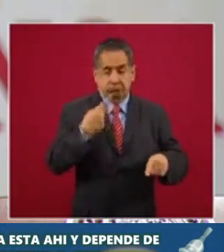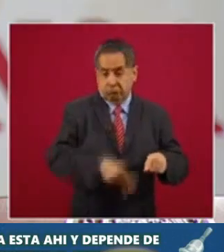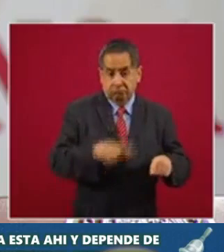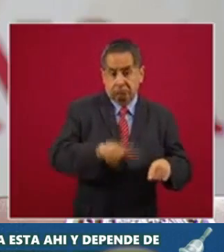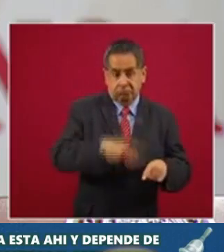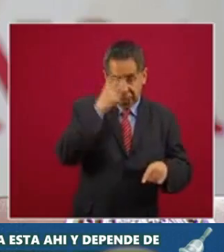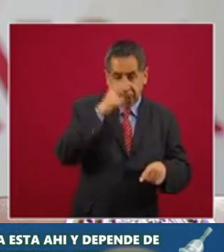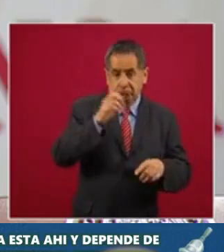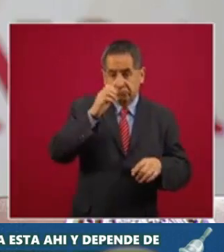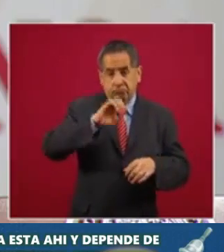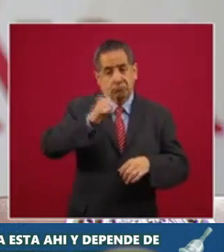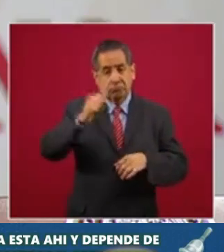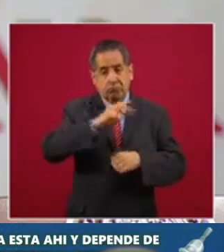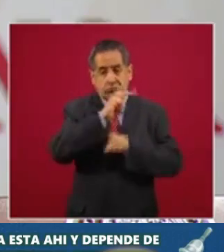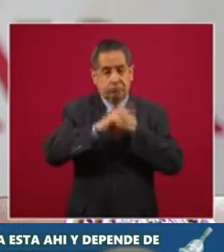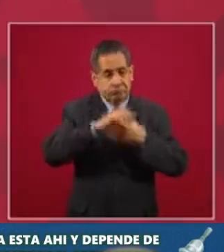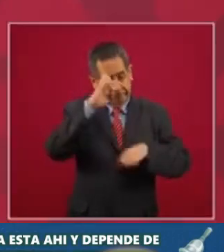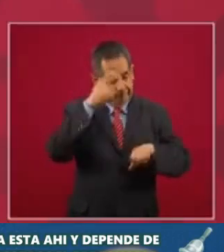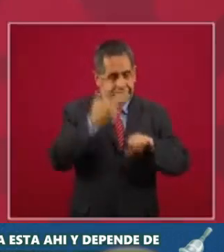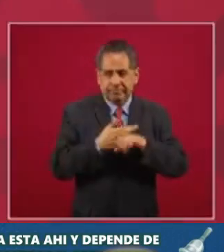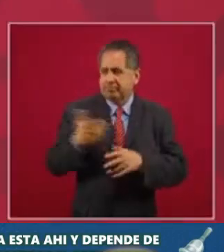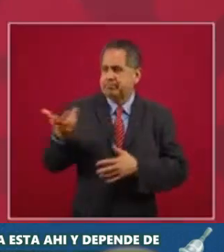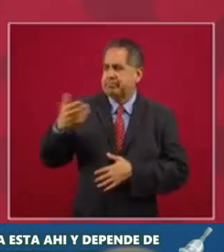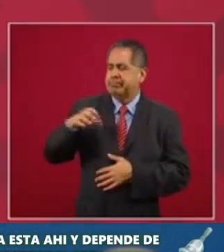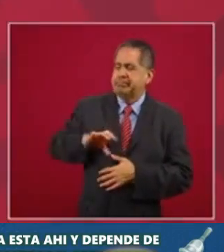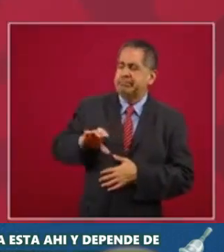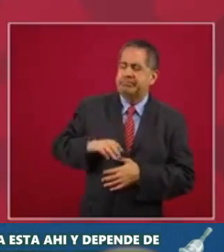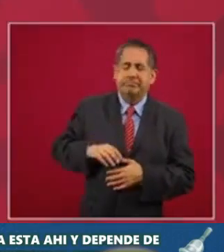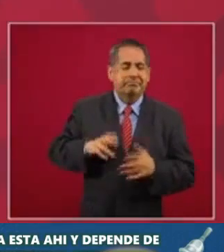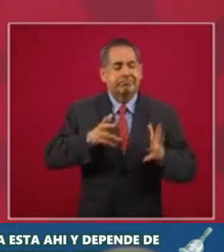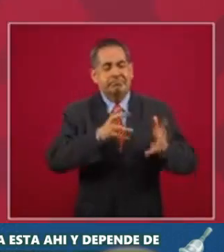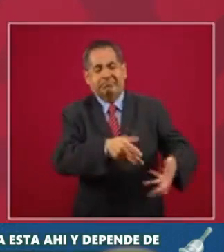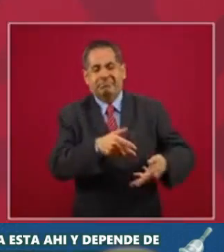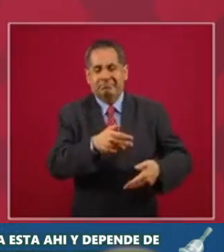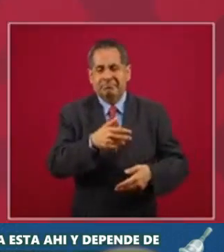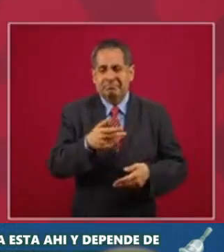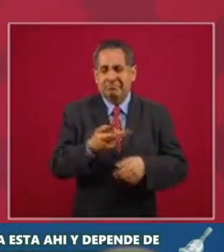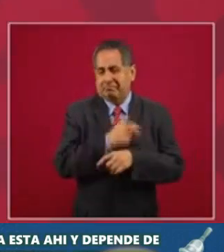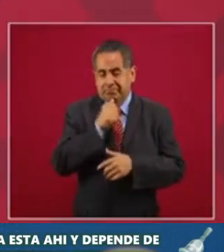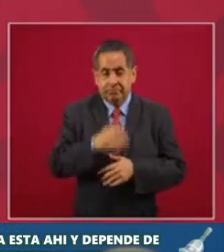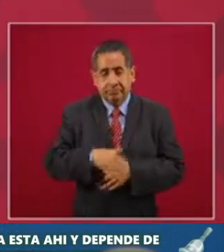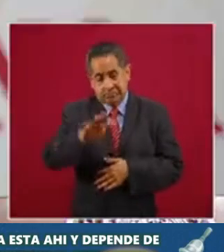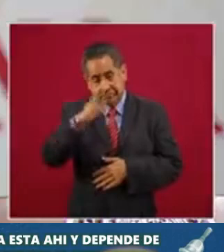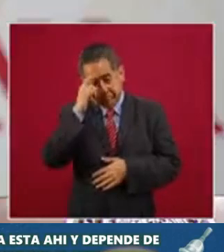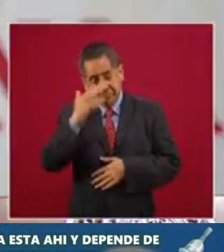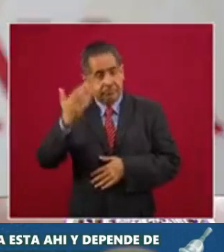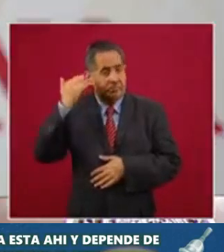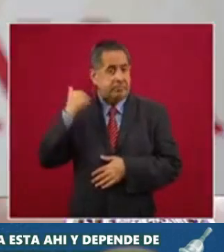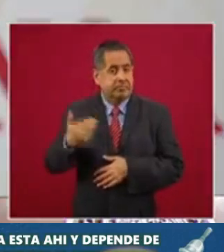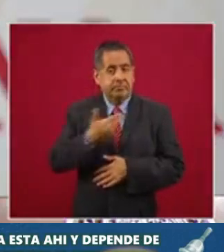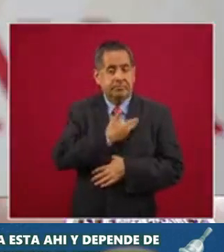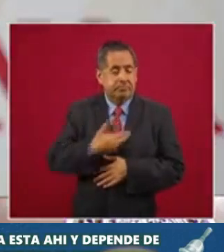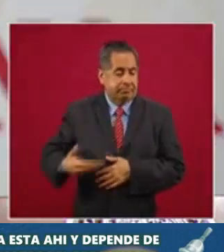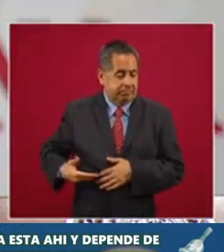yo nada más les recuerdo que durante el gobierno del presidente